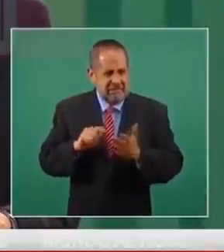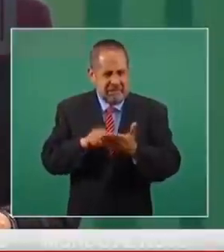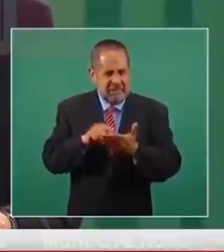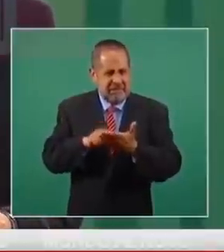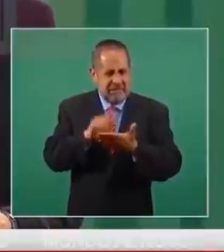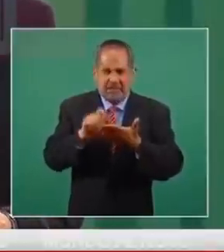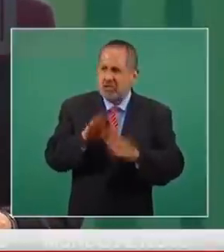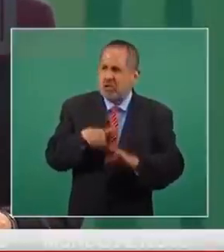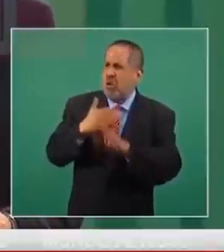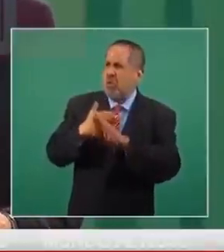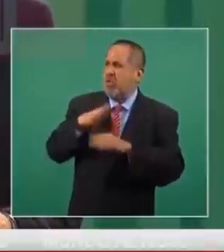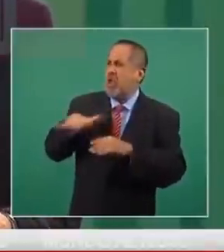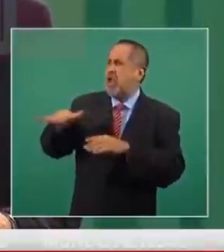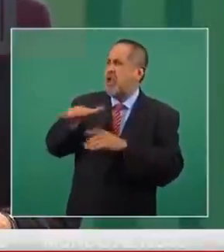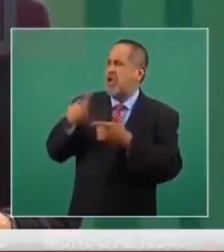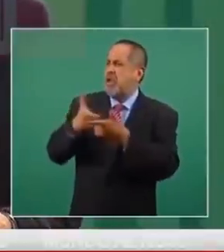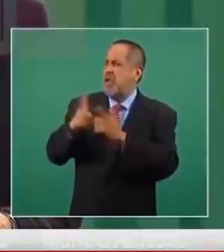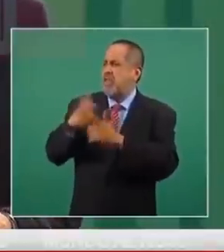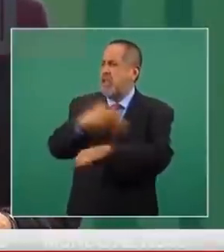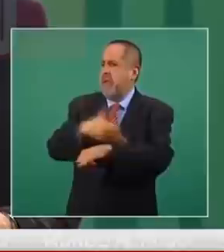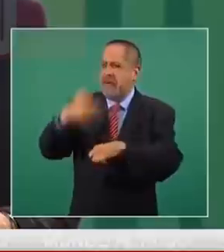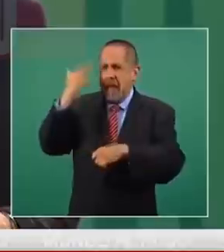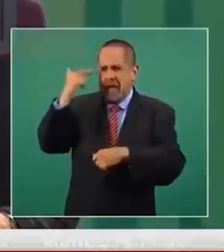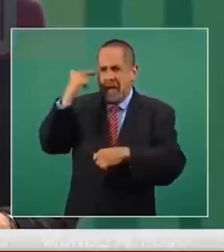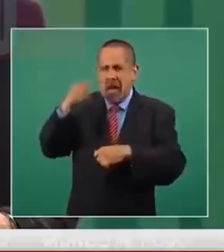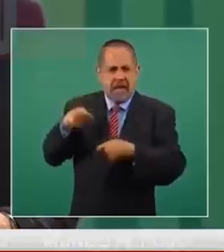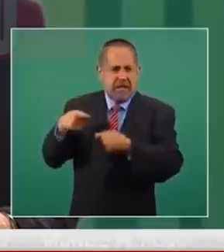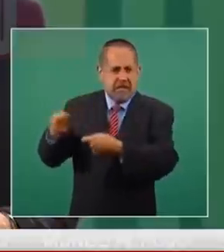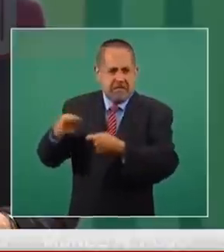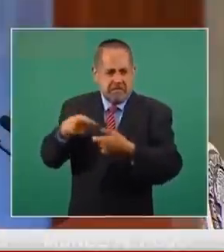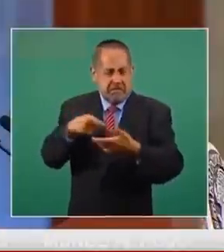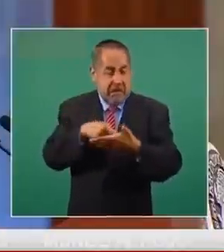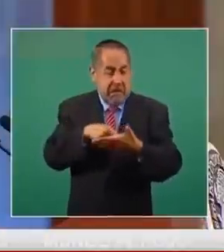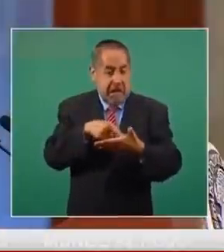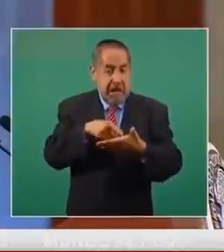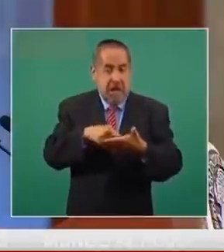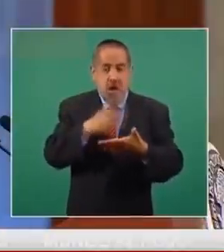la realeza en España.